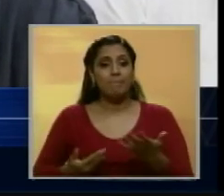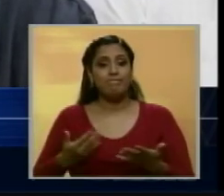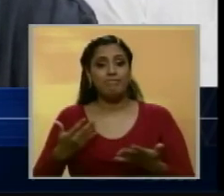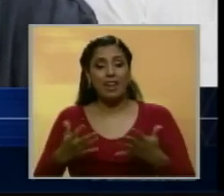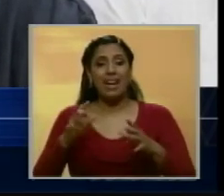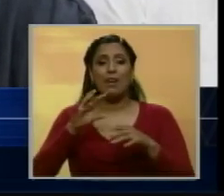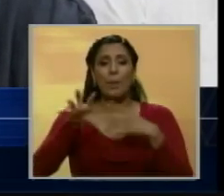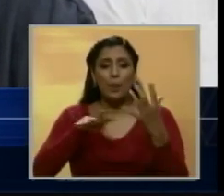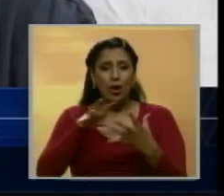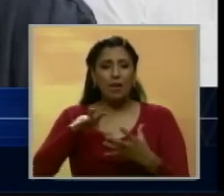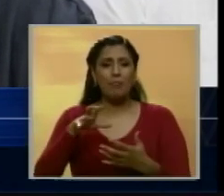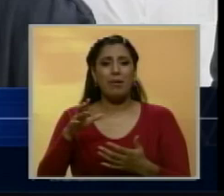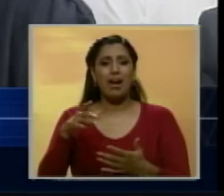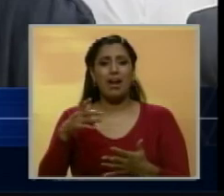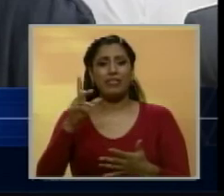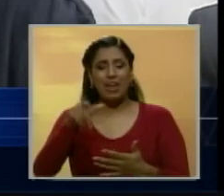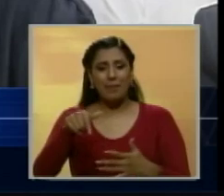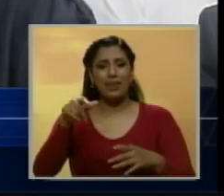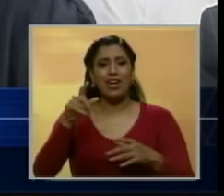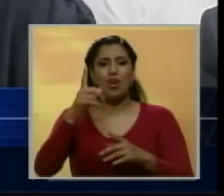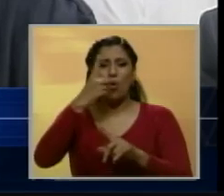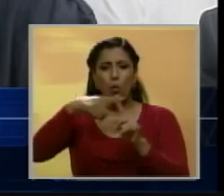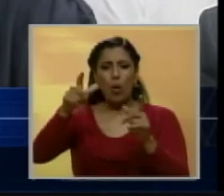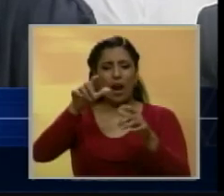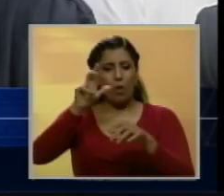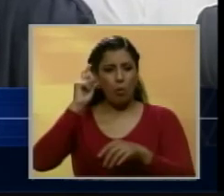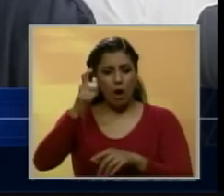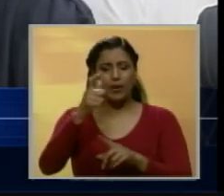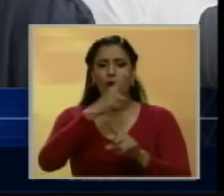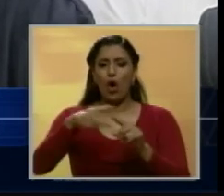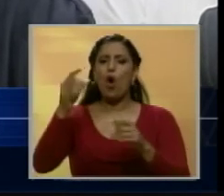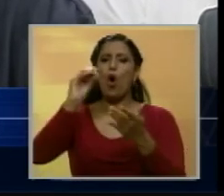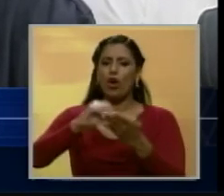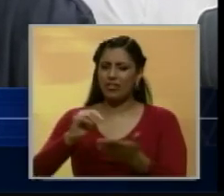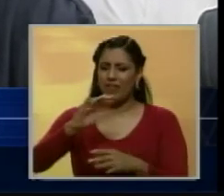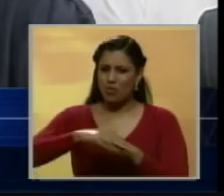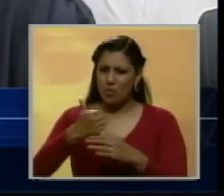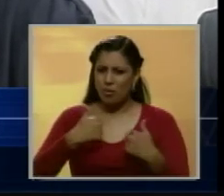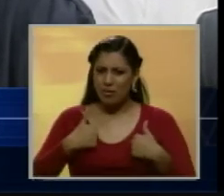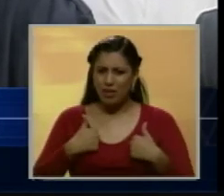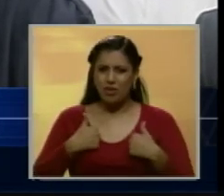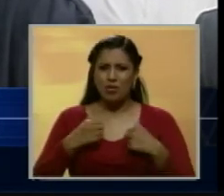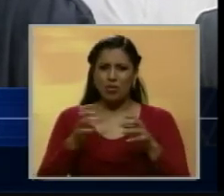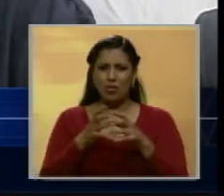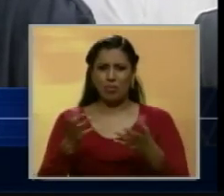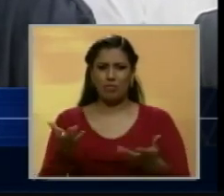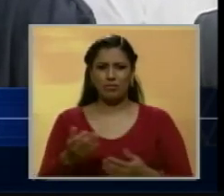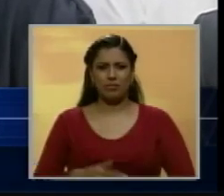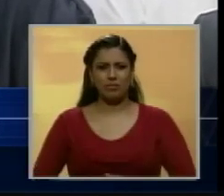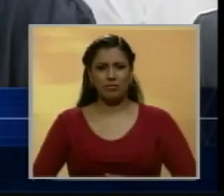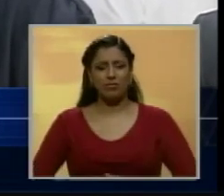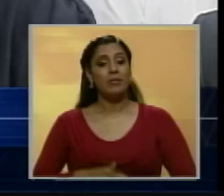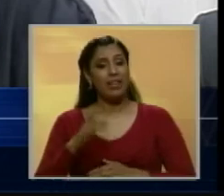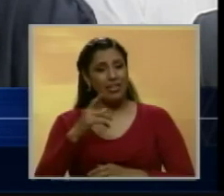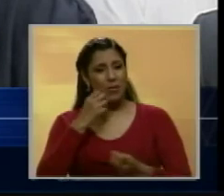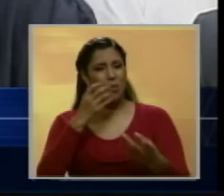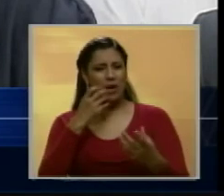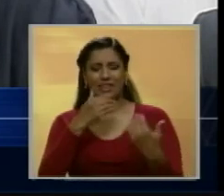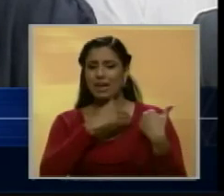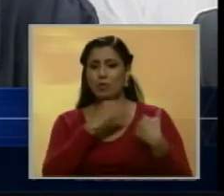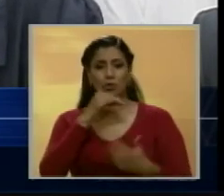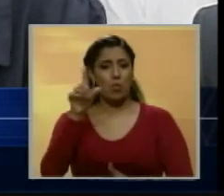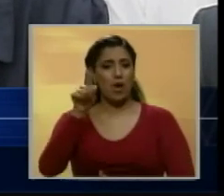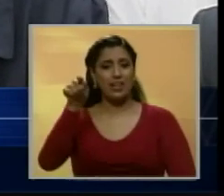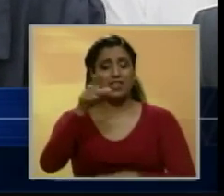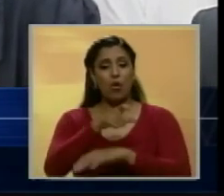la situación que se presentó en Altagracia, Orituco, y ahora nuevamente con la banda del Picure. Estas declaraciones